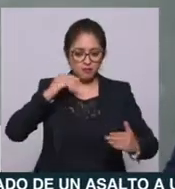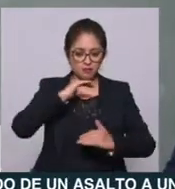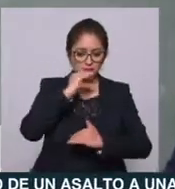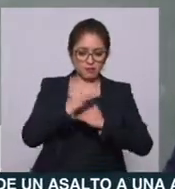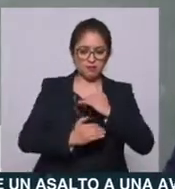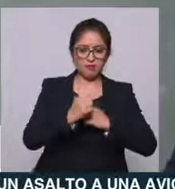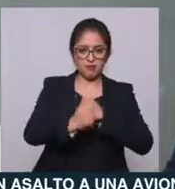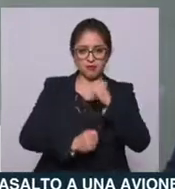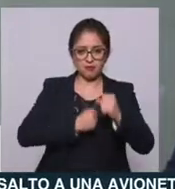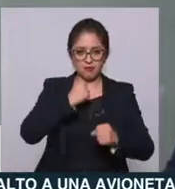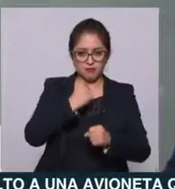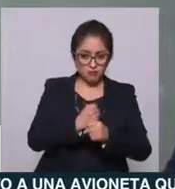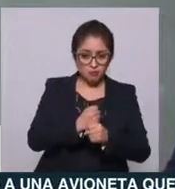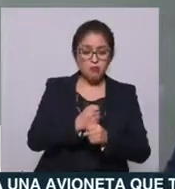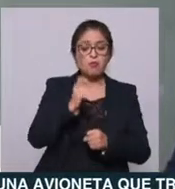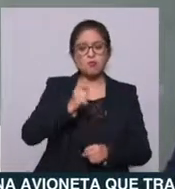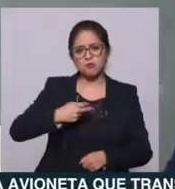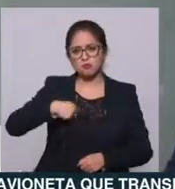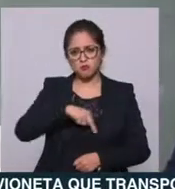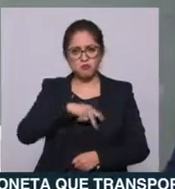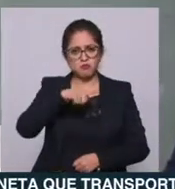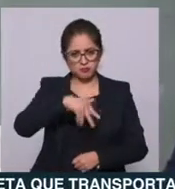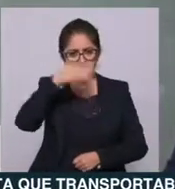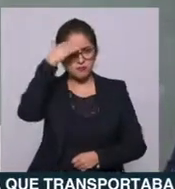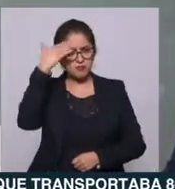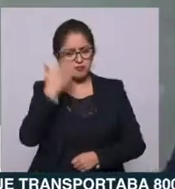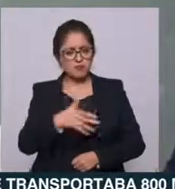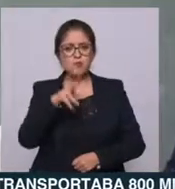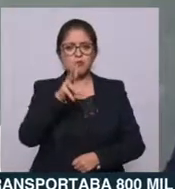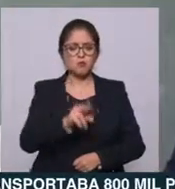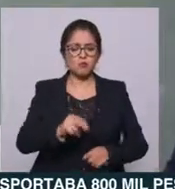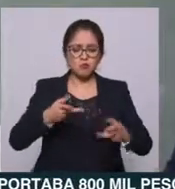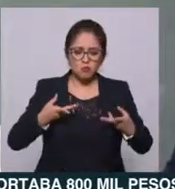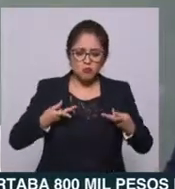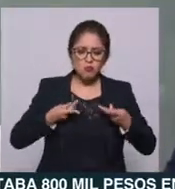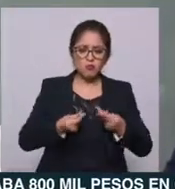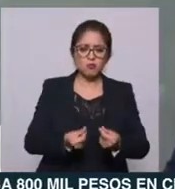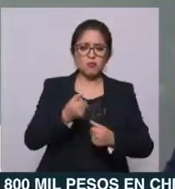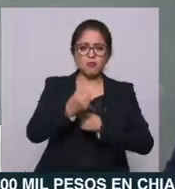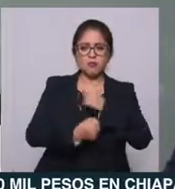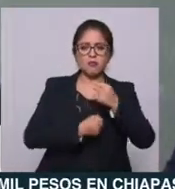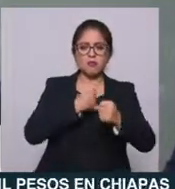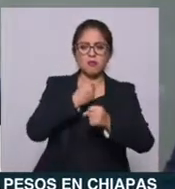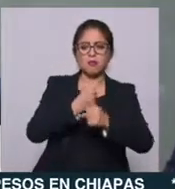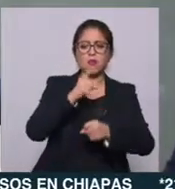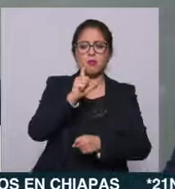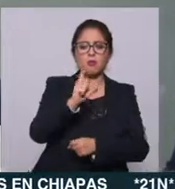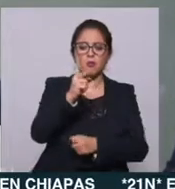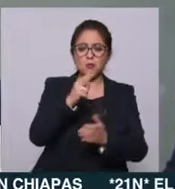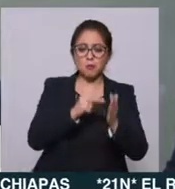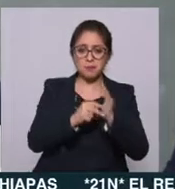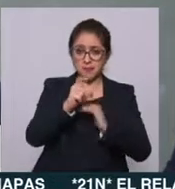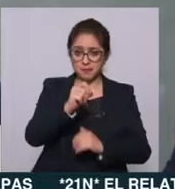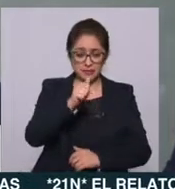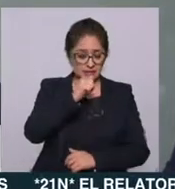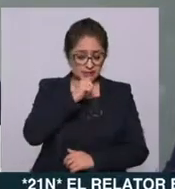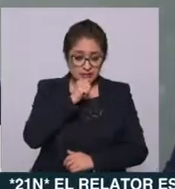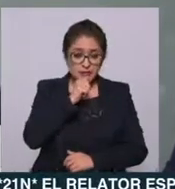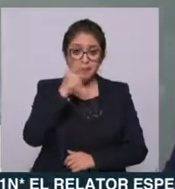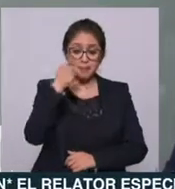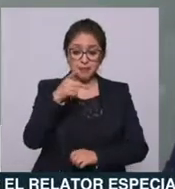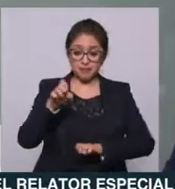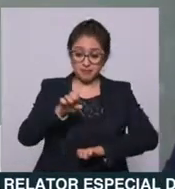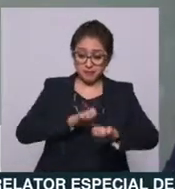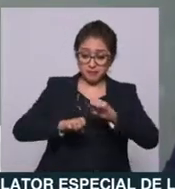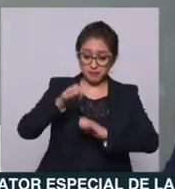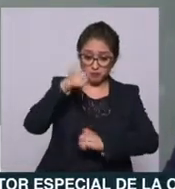año, y aunque desde el punto de vista de nosotros no vamos a empezar a gastar sino hasta el año 2020, las empresas que ya resulten ganadoras